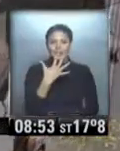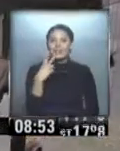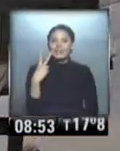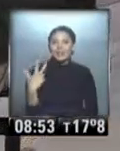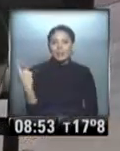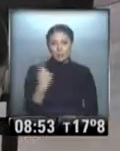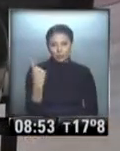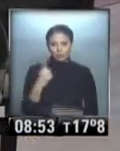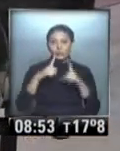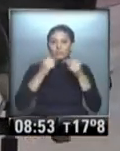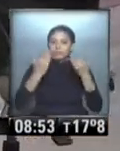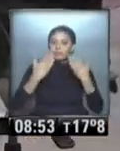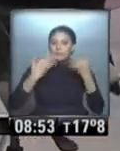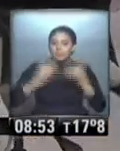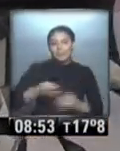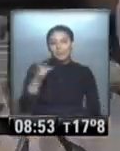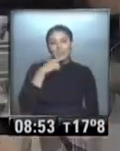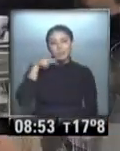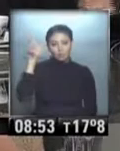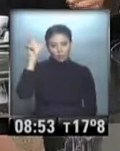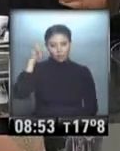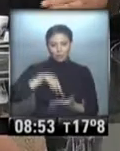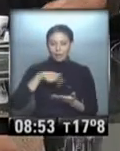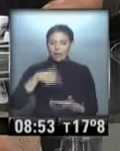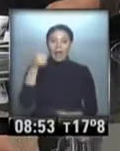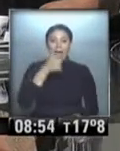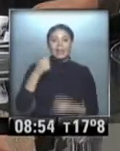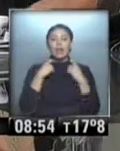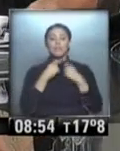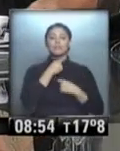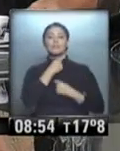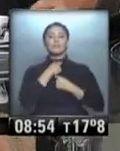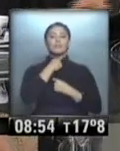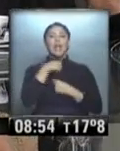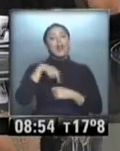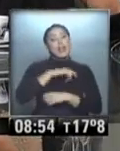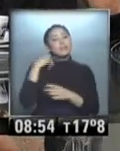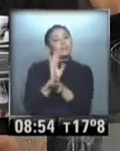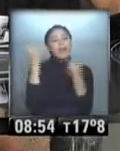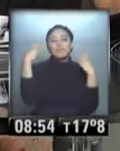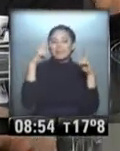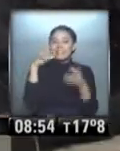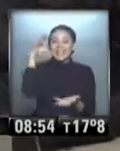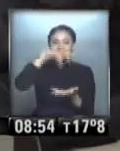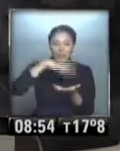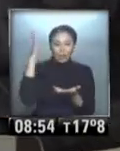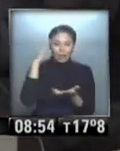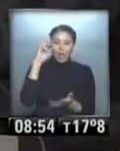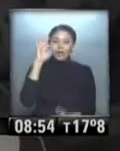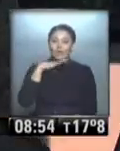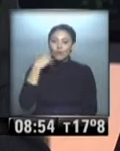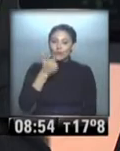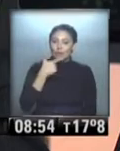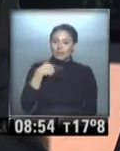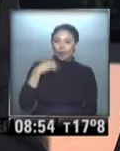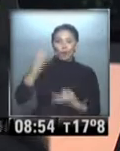8:53, 17:08 la actual temperatura en la ciudad de Buenos Aires. Alejo se arregla la corbata porque claro, nos lleva de paseo al Centro Cultural Ricardo Rojas. Me tomó un